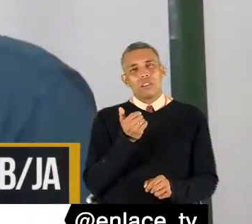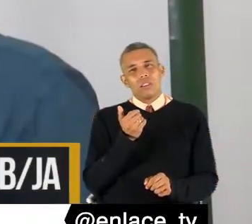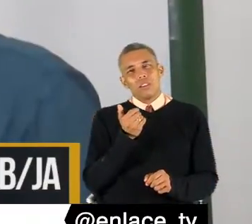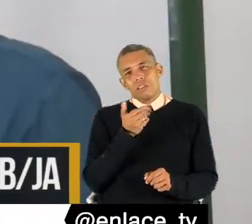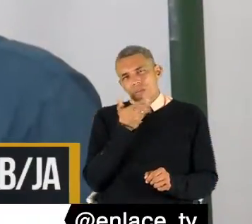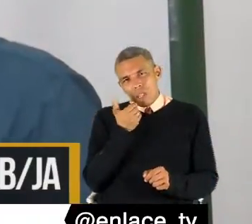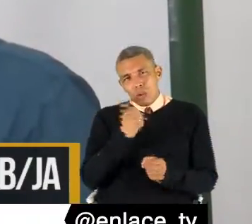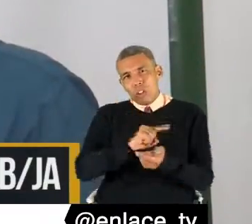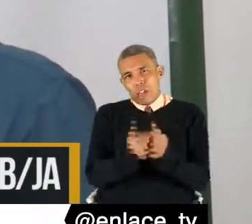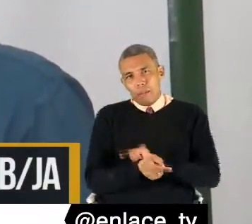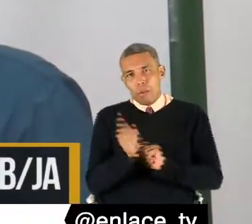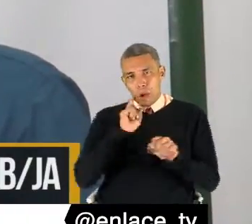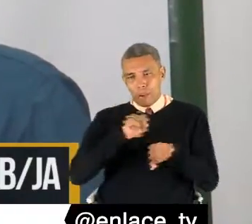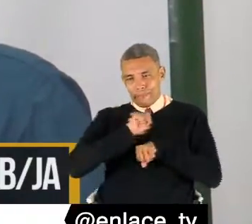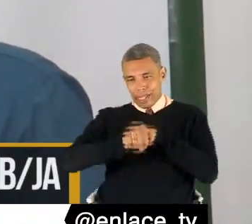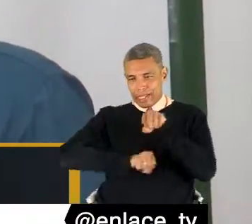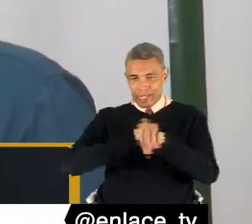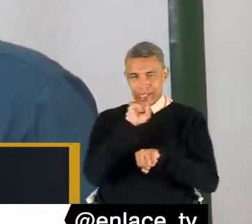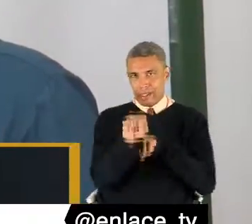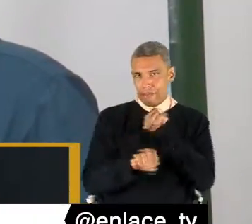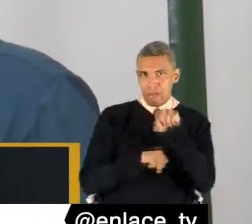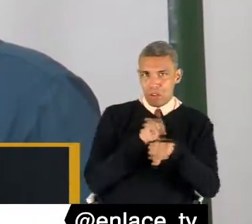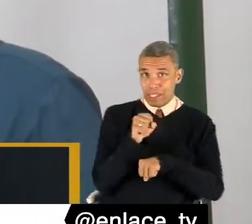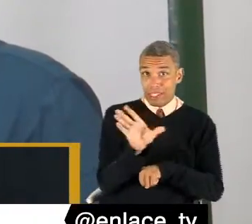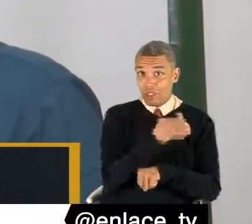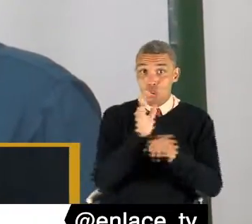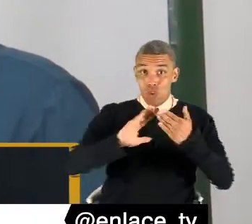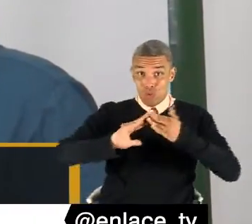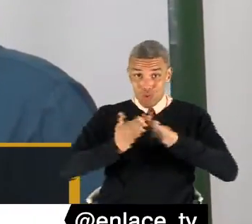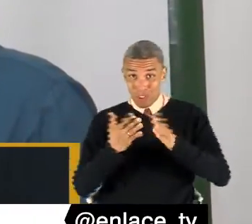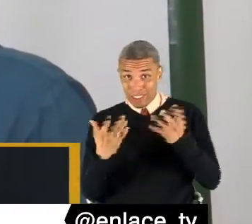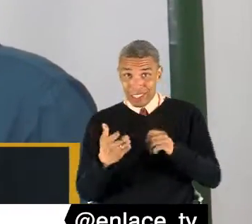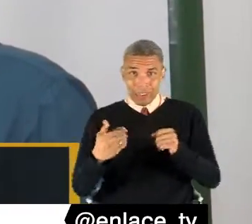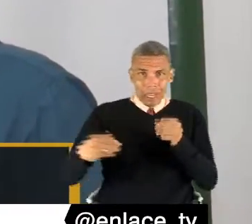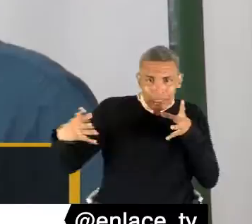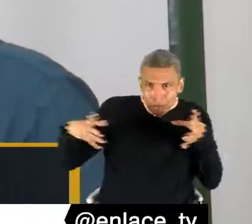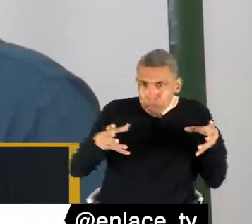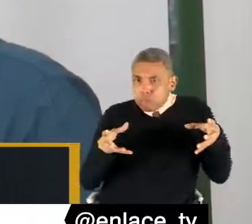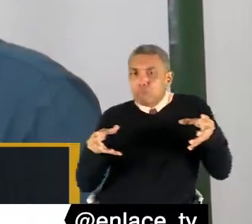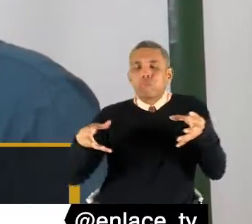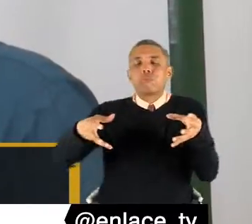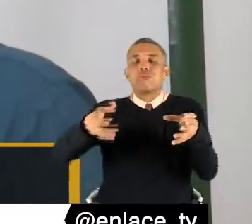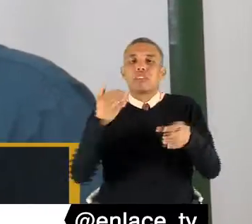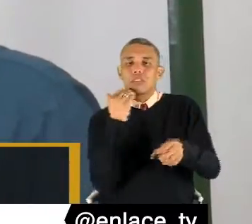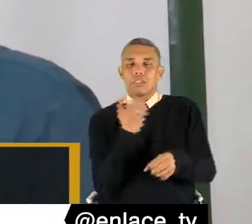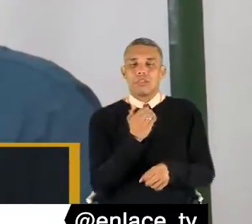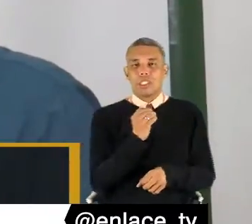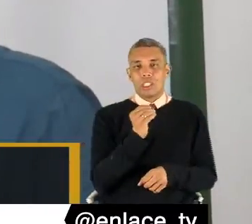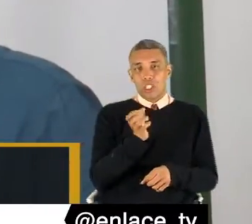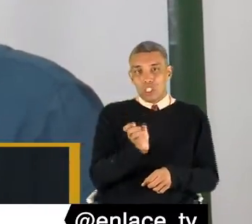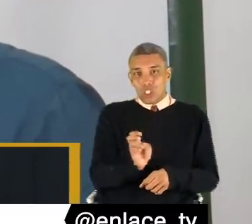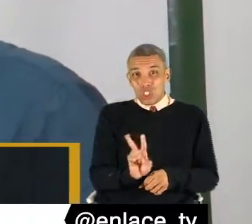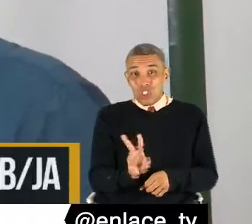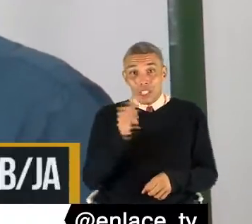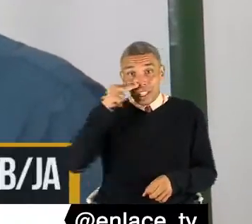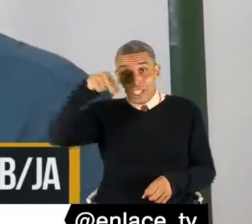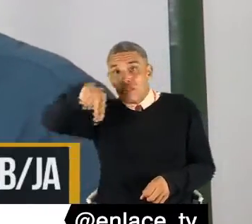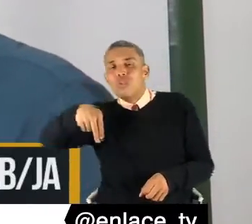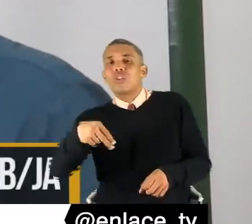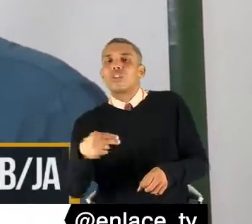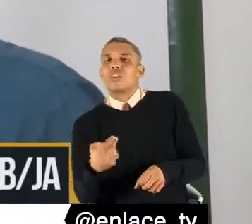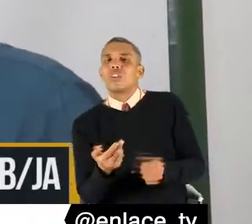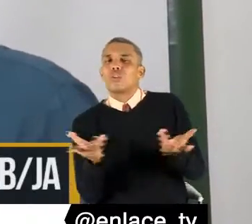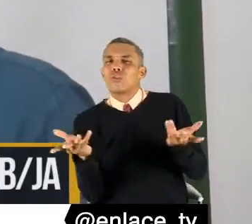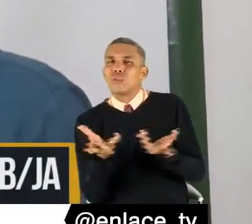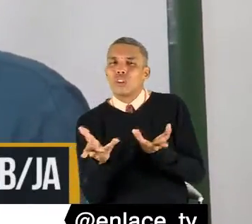apertura en la feria del día 12 de junio a las 8 de la mañana. Nos vamos a dar cita en la plazoleta que está ubicada